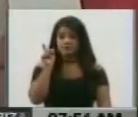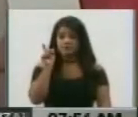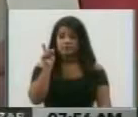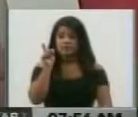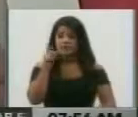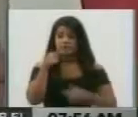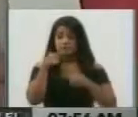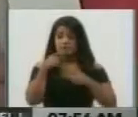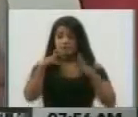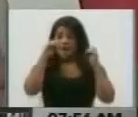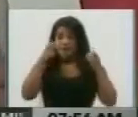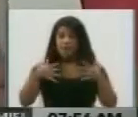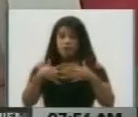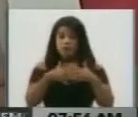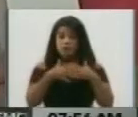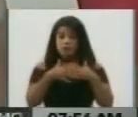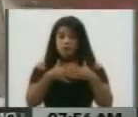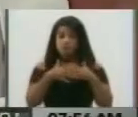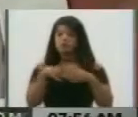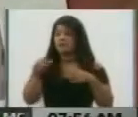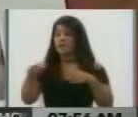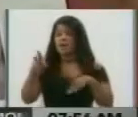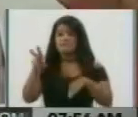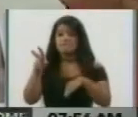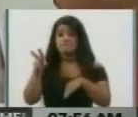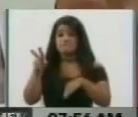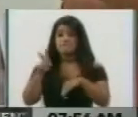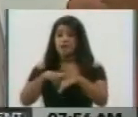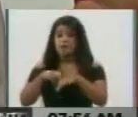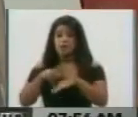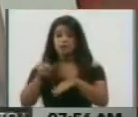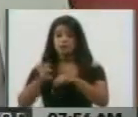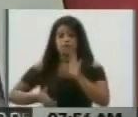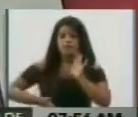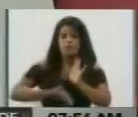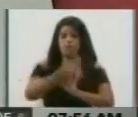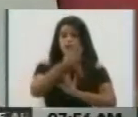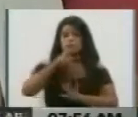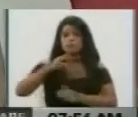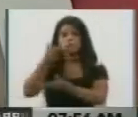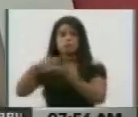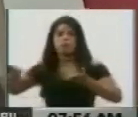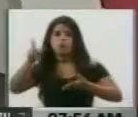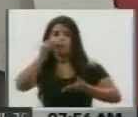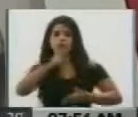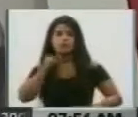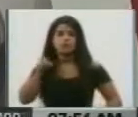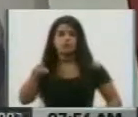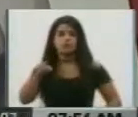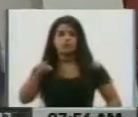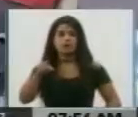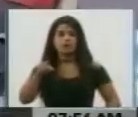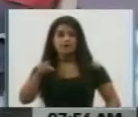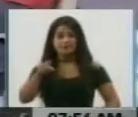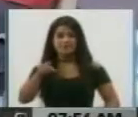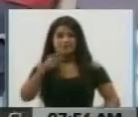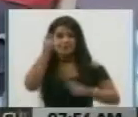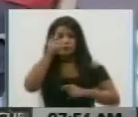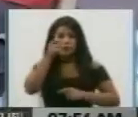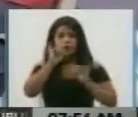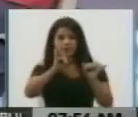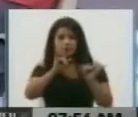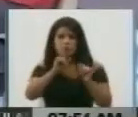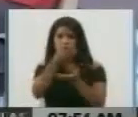al poco tiempo de haber ella abandonado Paraguay, fue derrocado el presidente Lugo con un golpe parlamentario. Y fíjate que el gobierno paraguayo de